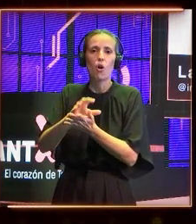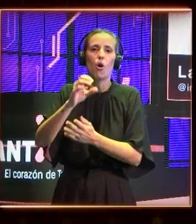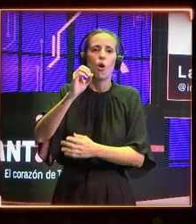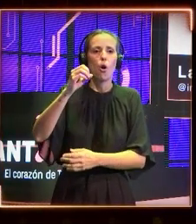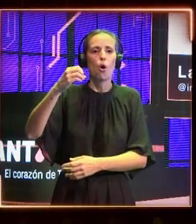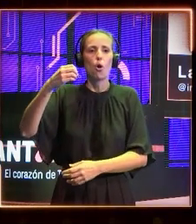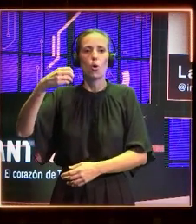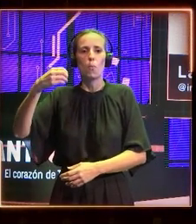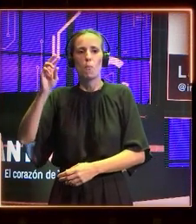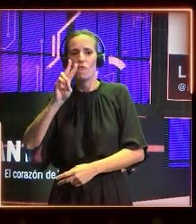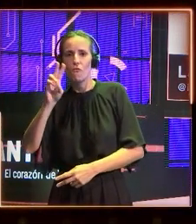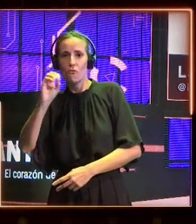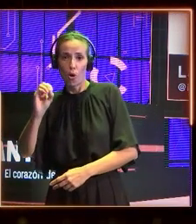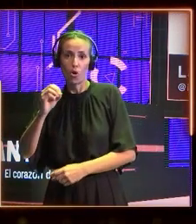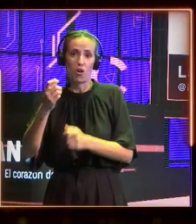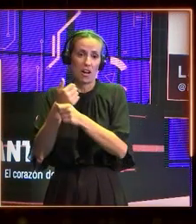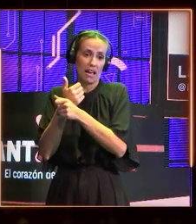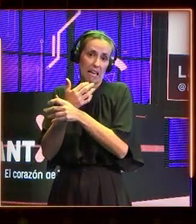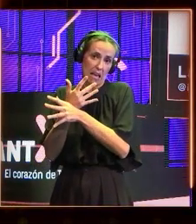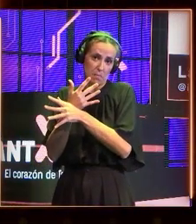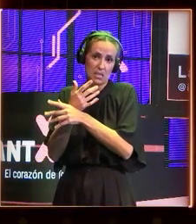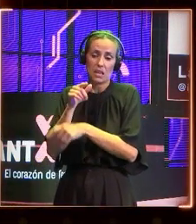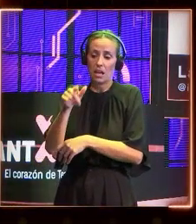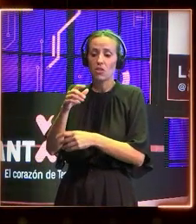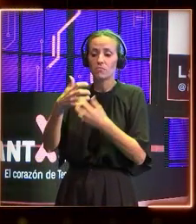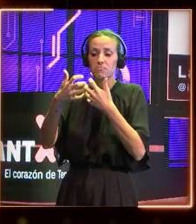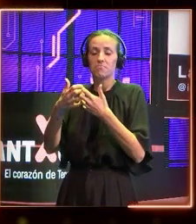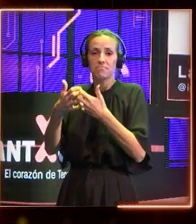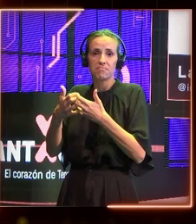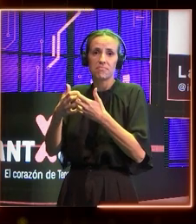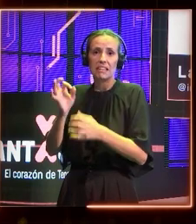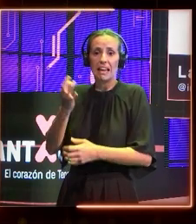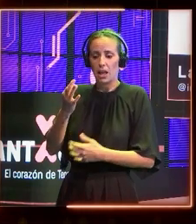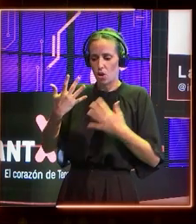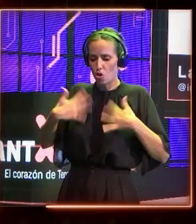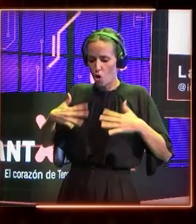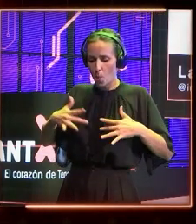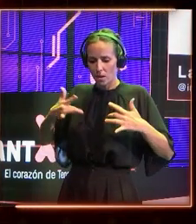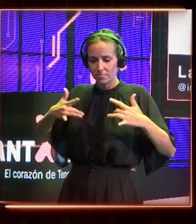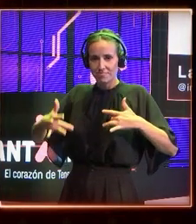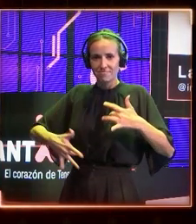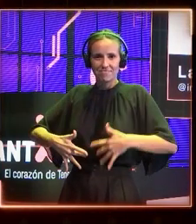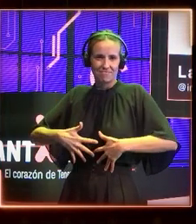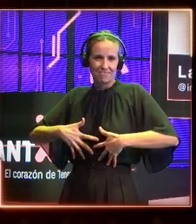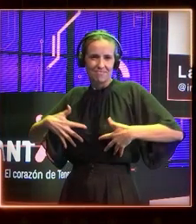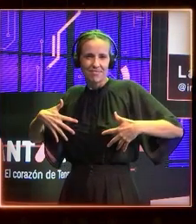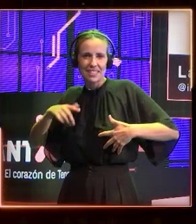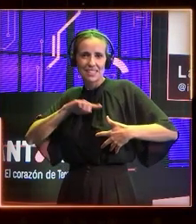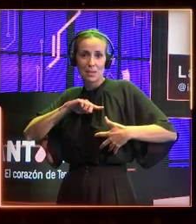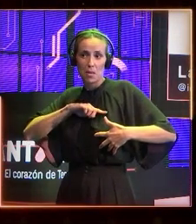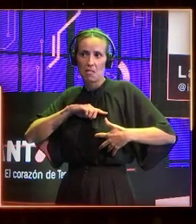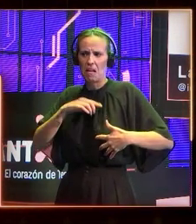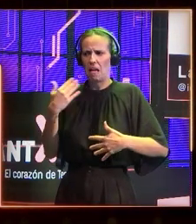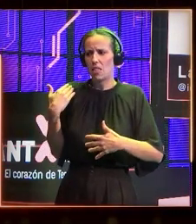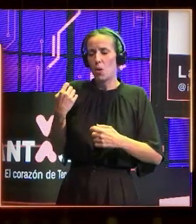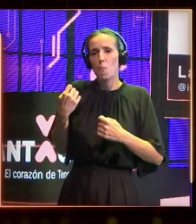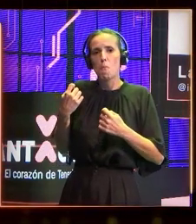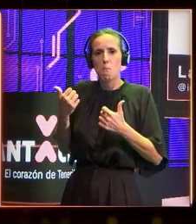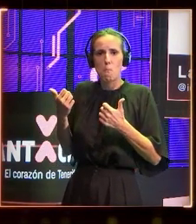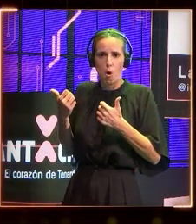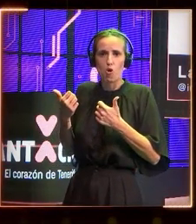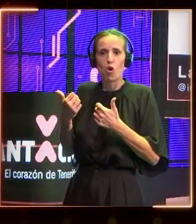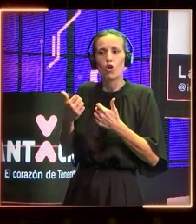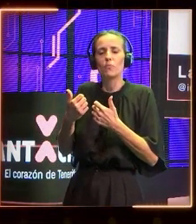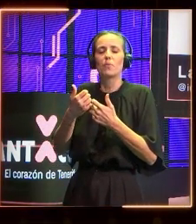vale la podéis Buscar os invito y esto es lo que hacen es fabricar estas prendas áticas eh y de hecho Bueno a han firmado ahora hace poco un partnership con